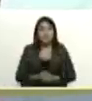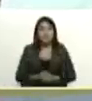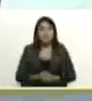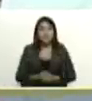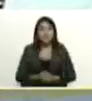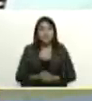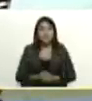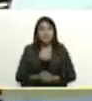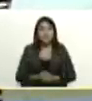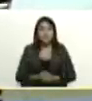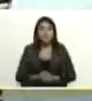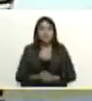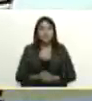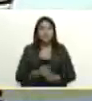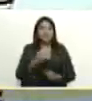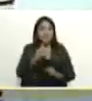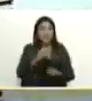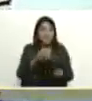Salió a decir